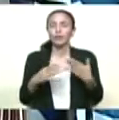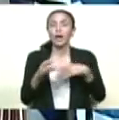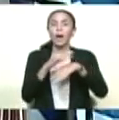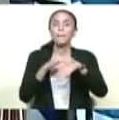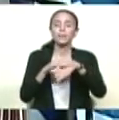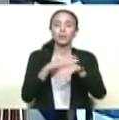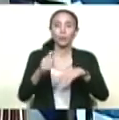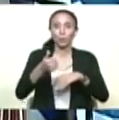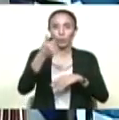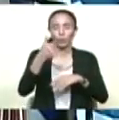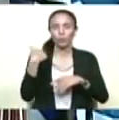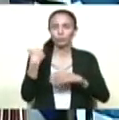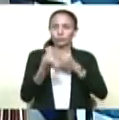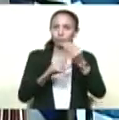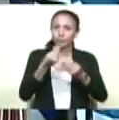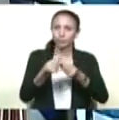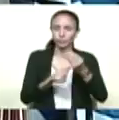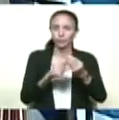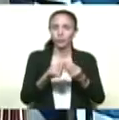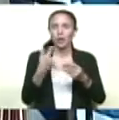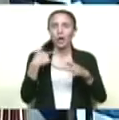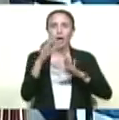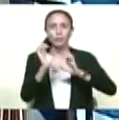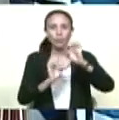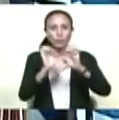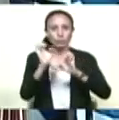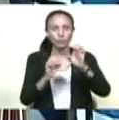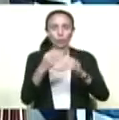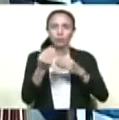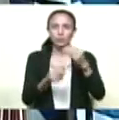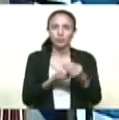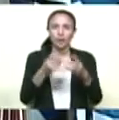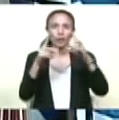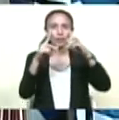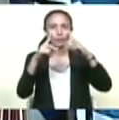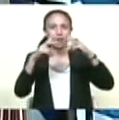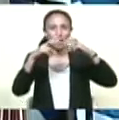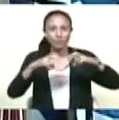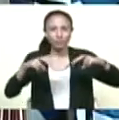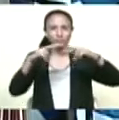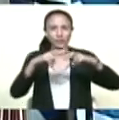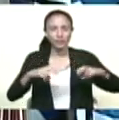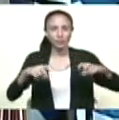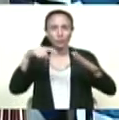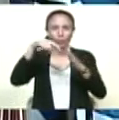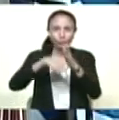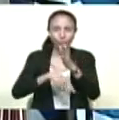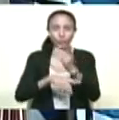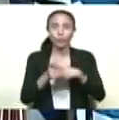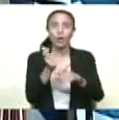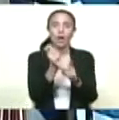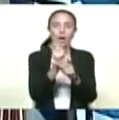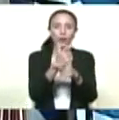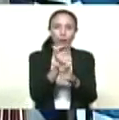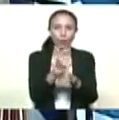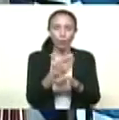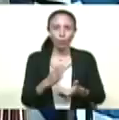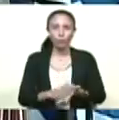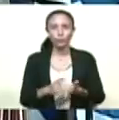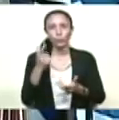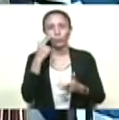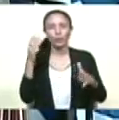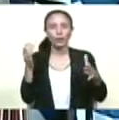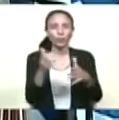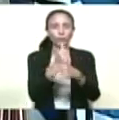público a través de todo esto que comenzamos a hacer y que arrancó en agosto con el hallazgo del desfalco